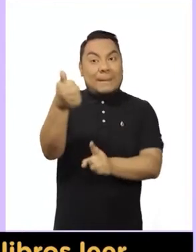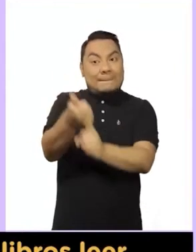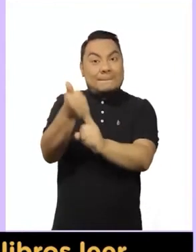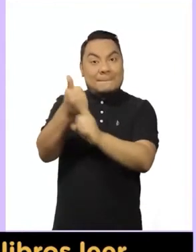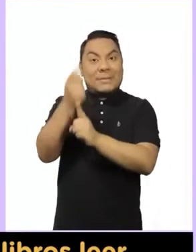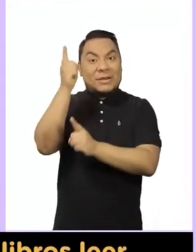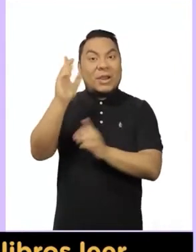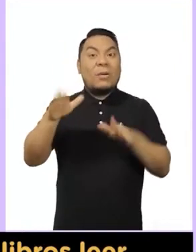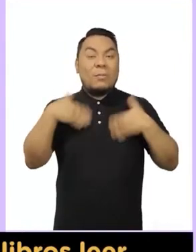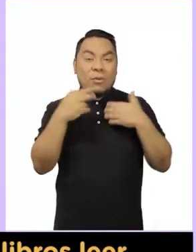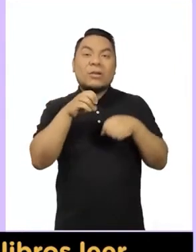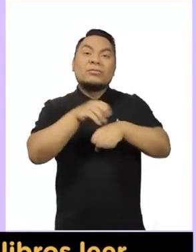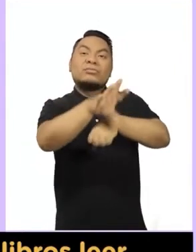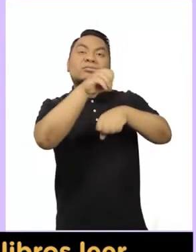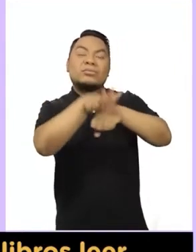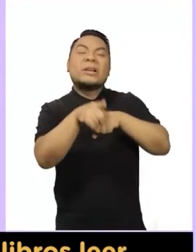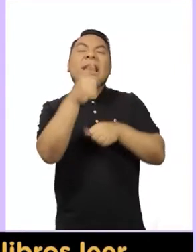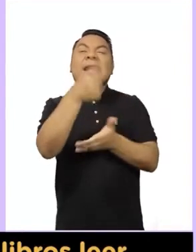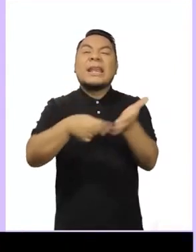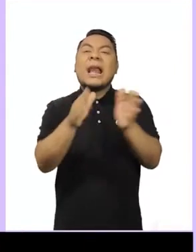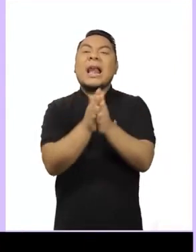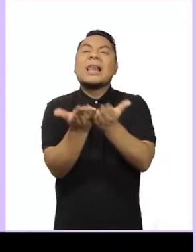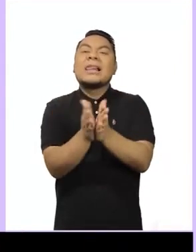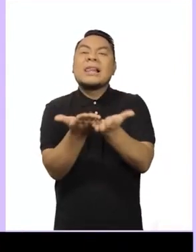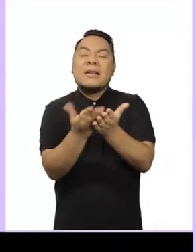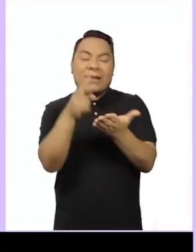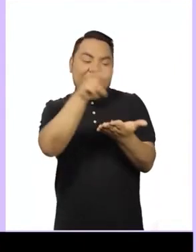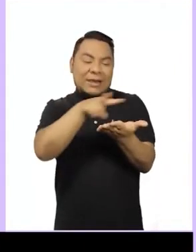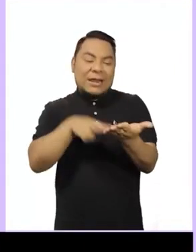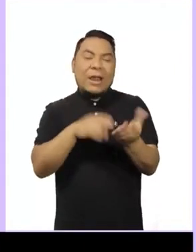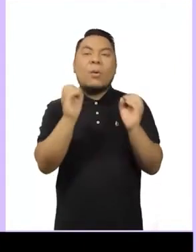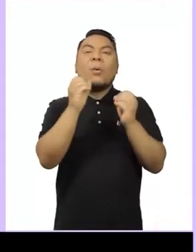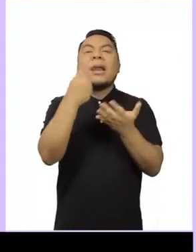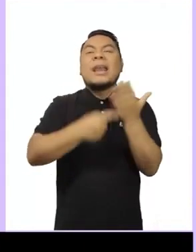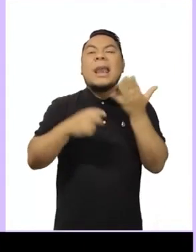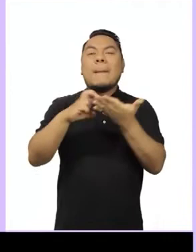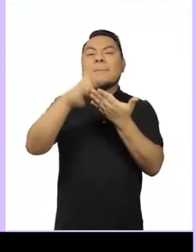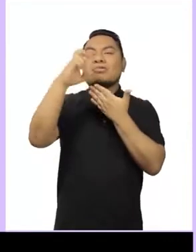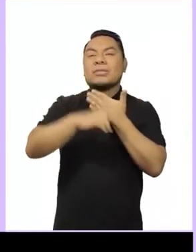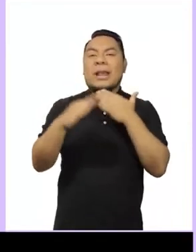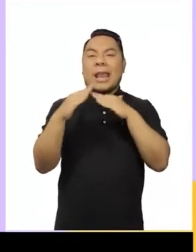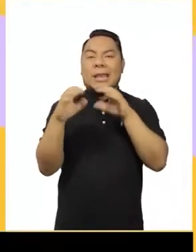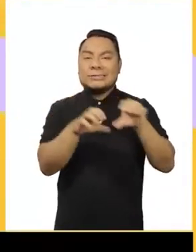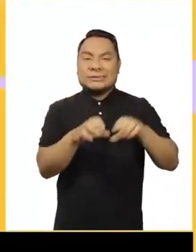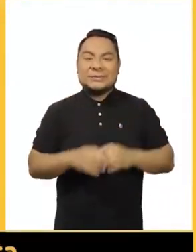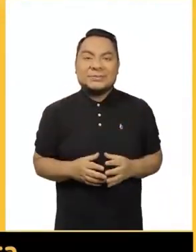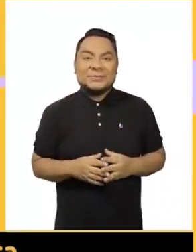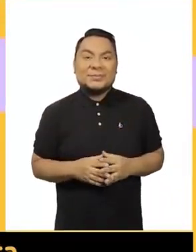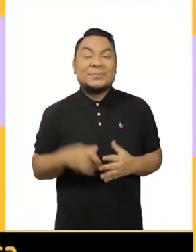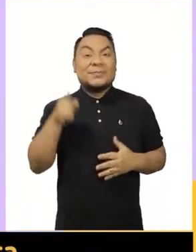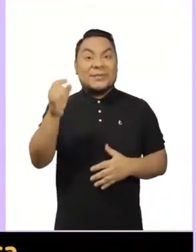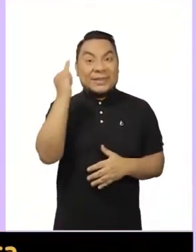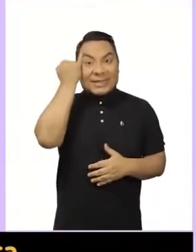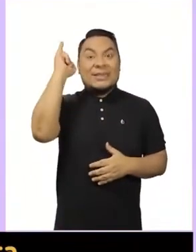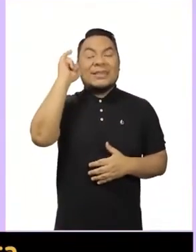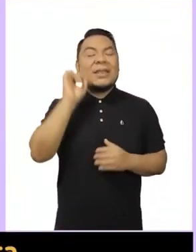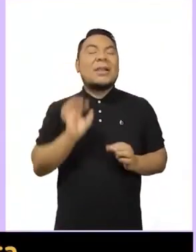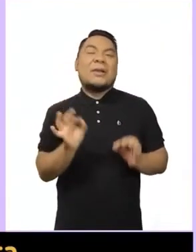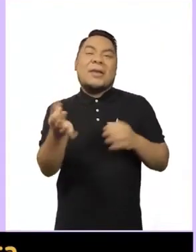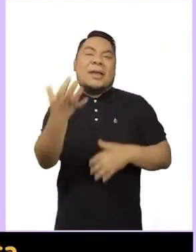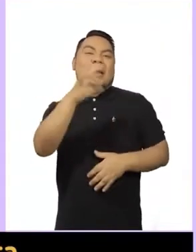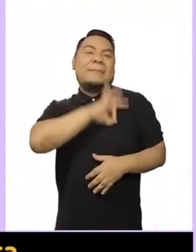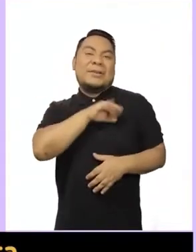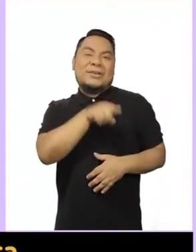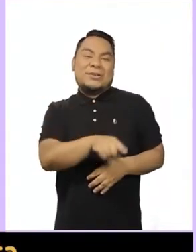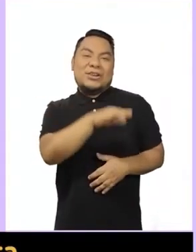ella pudiera recomendarle qué libros leer o qué proyectos realizar en casa. Esa idea fue